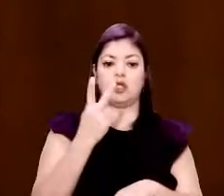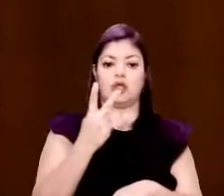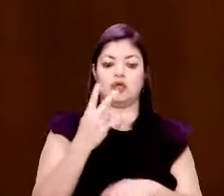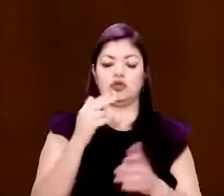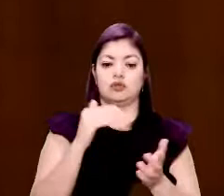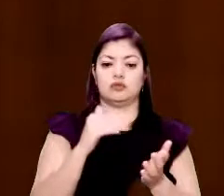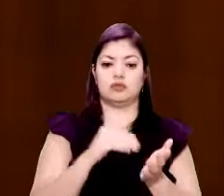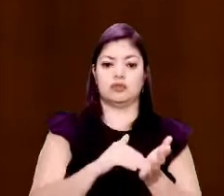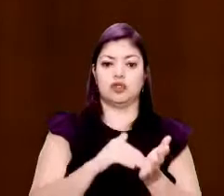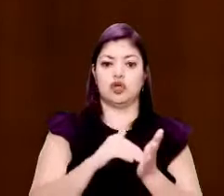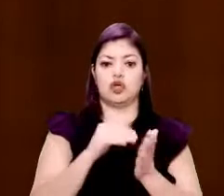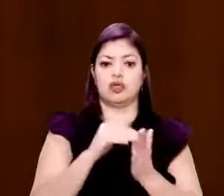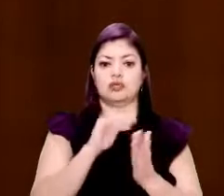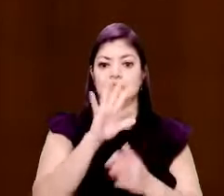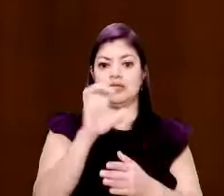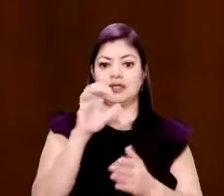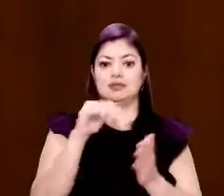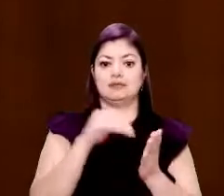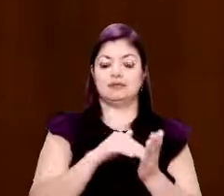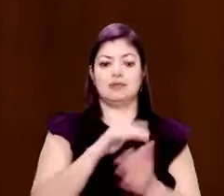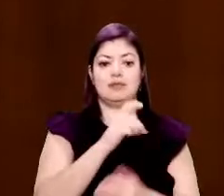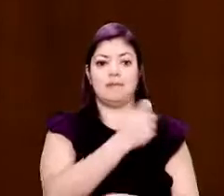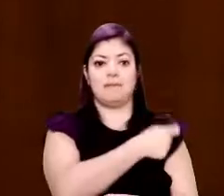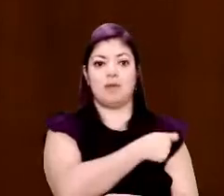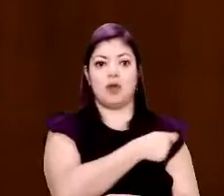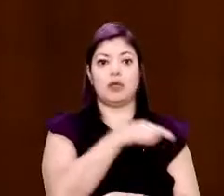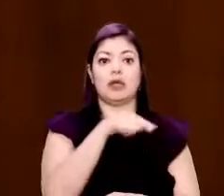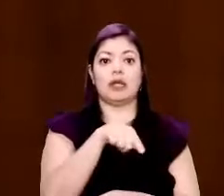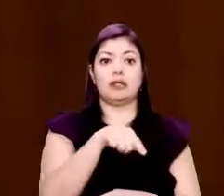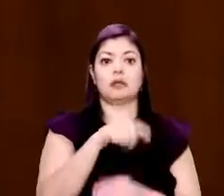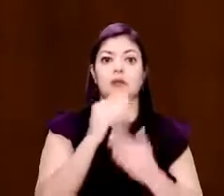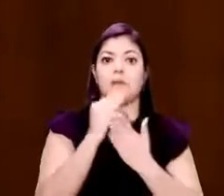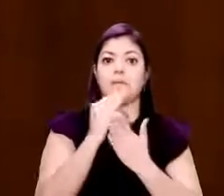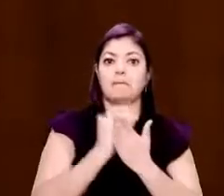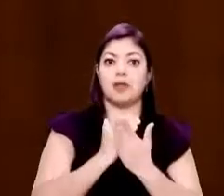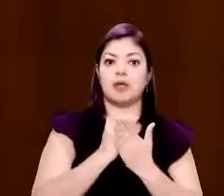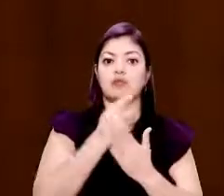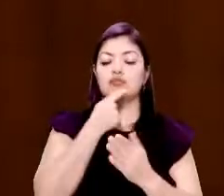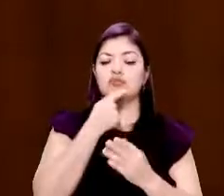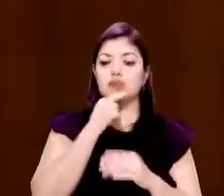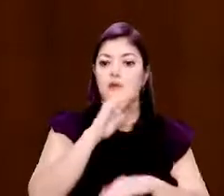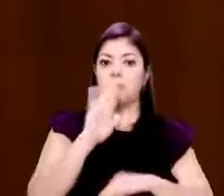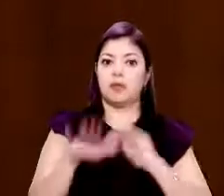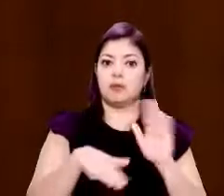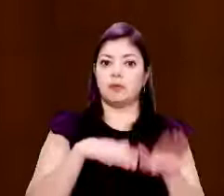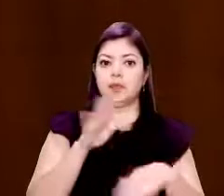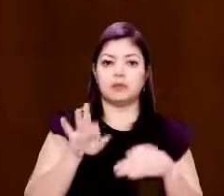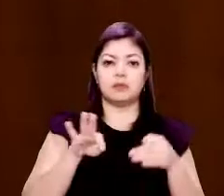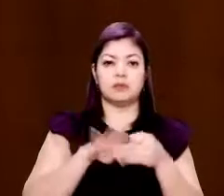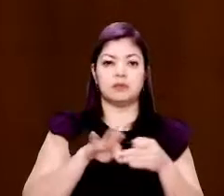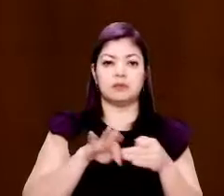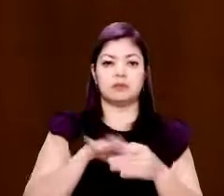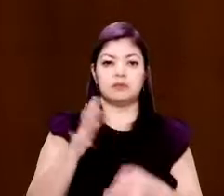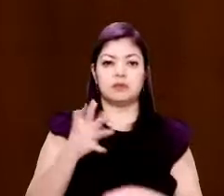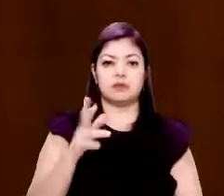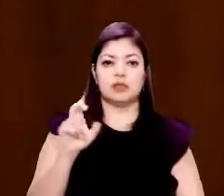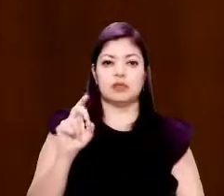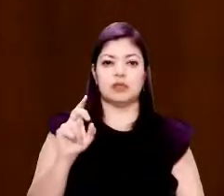42.500.000 vacunas, lo que ha contribuido a disminuir la mortalidad infantil en cerca del